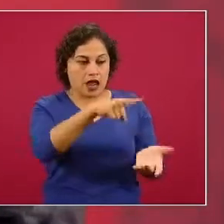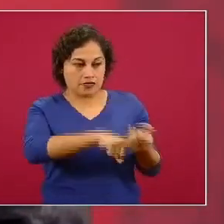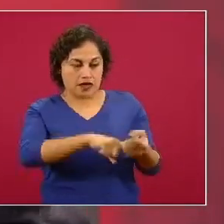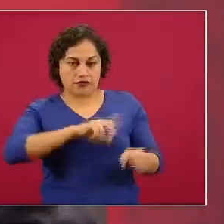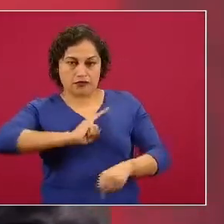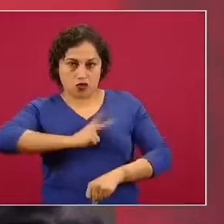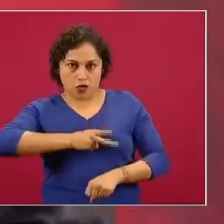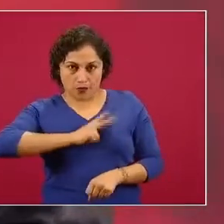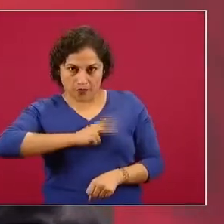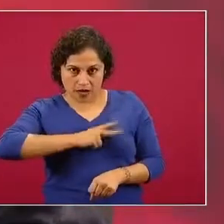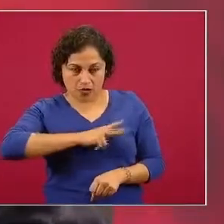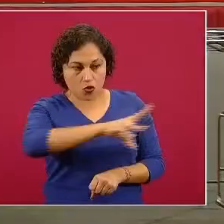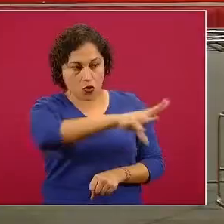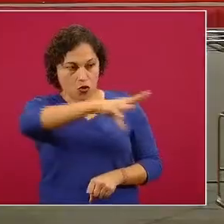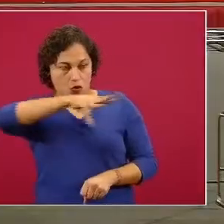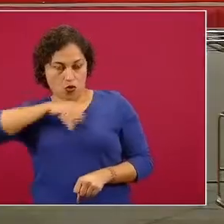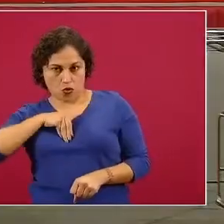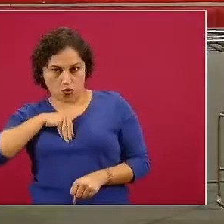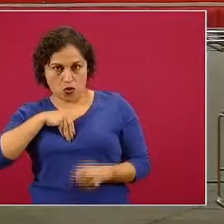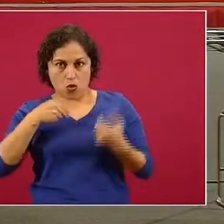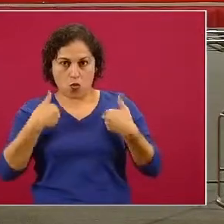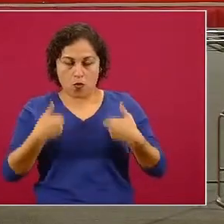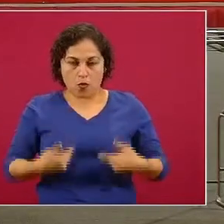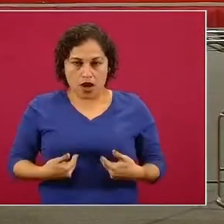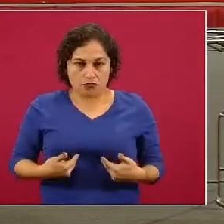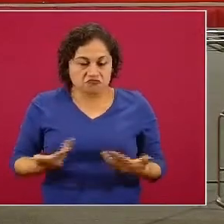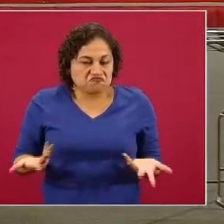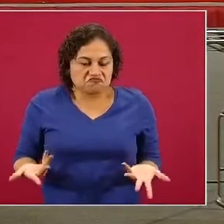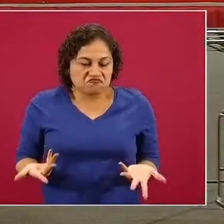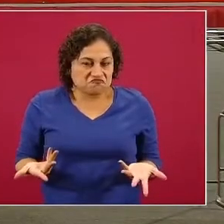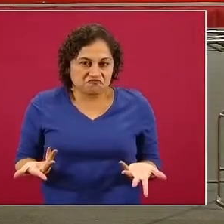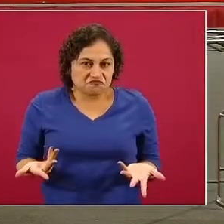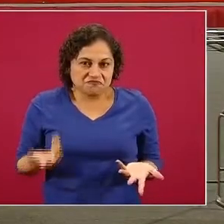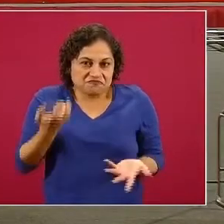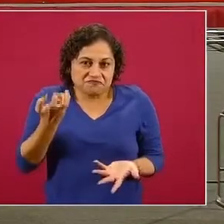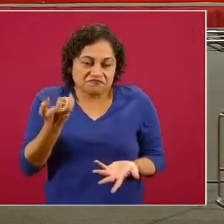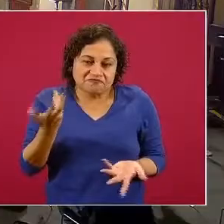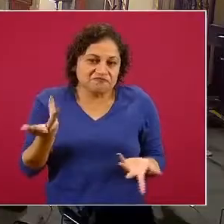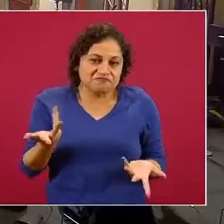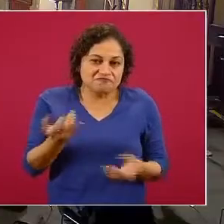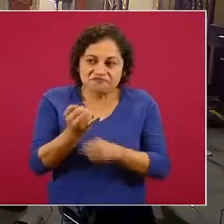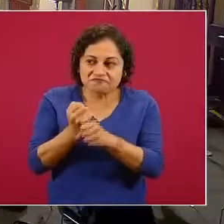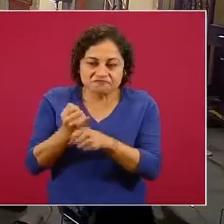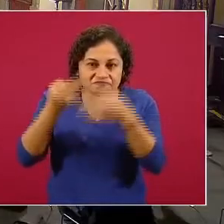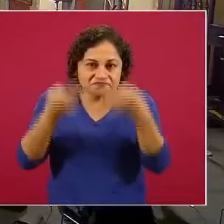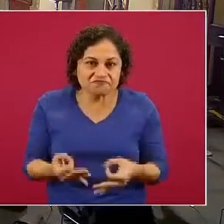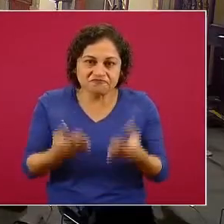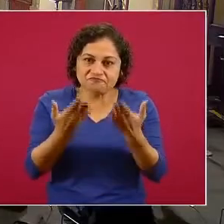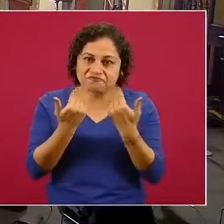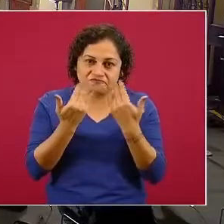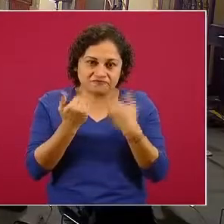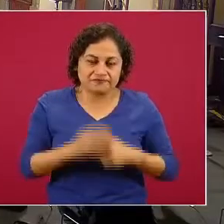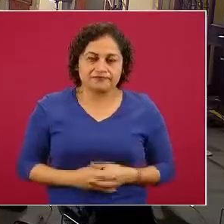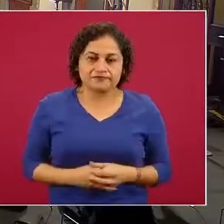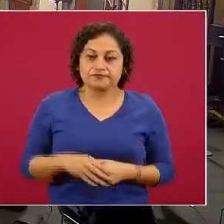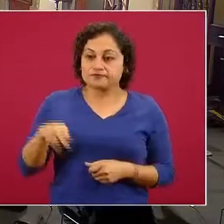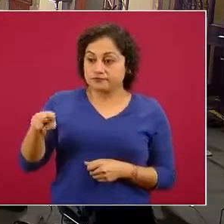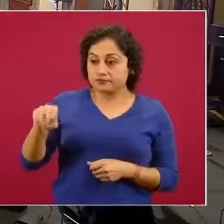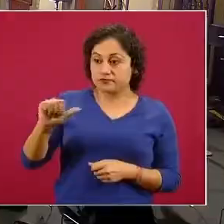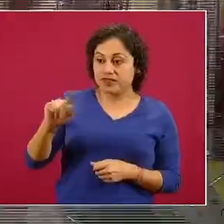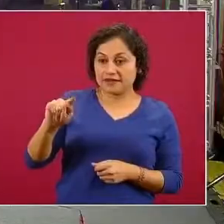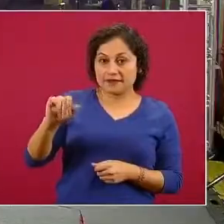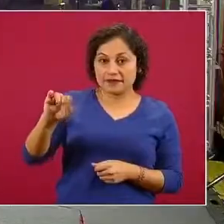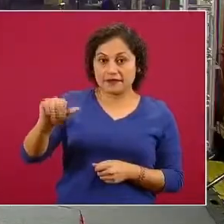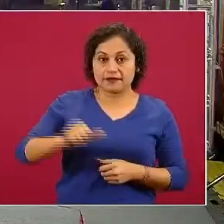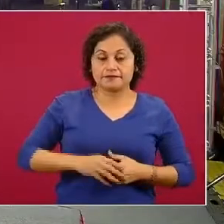que pudieran haber sido el vínculo hacia los seres humanos. Gracias. Muchas gracias. Natalia Vitela.